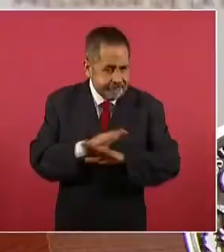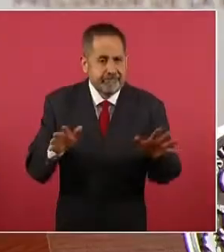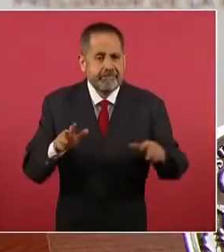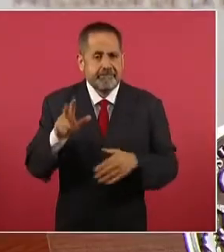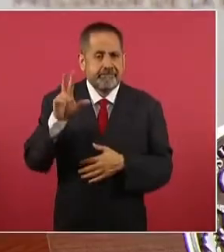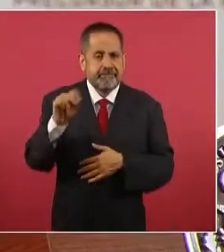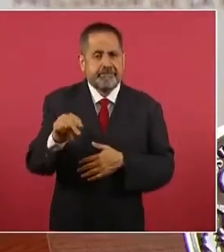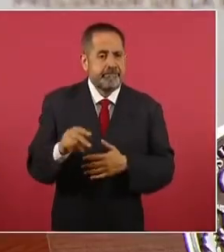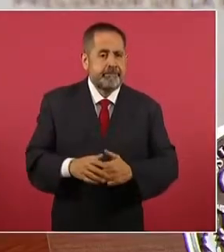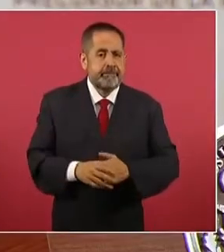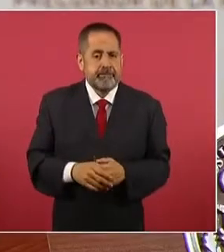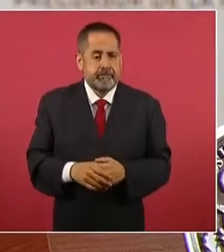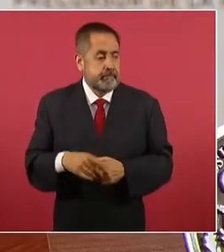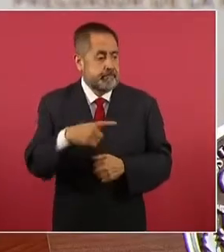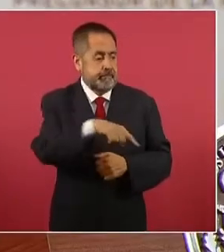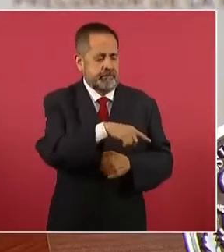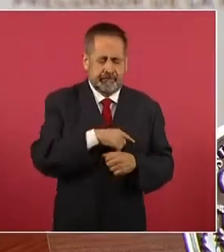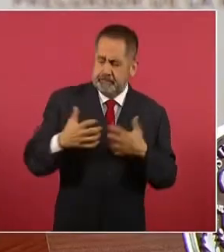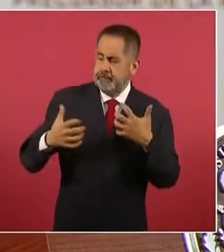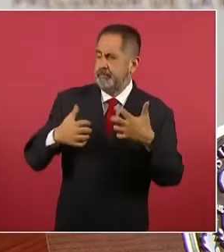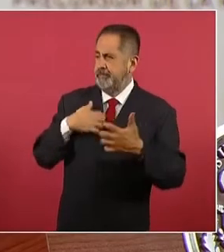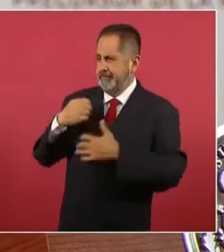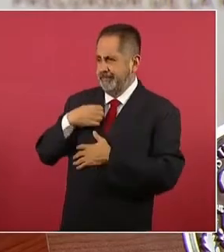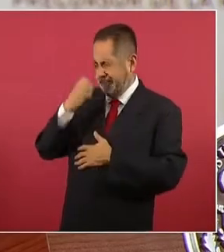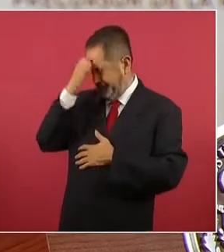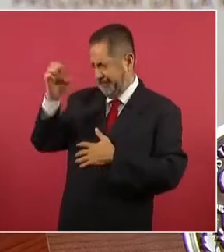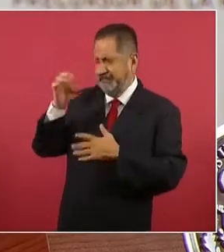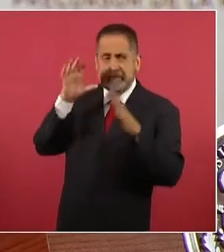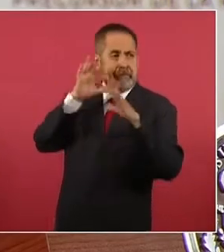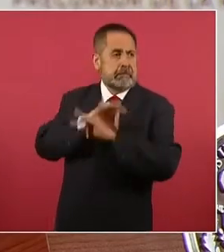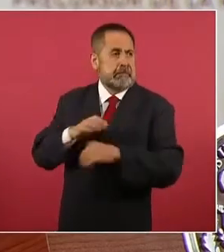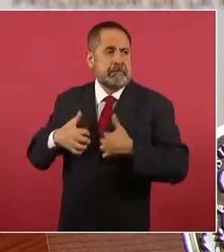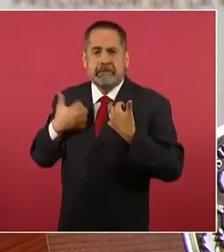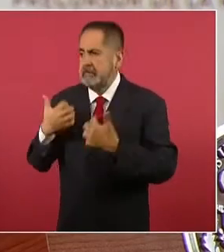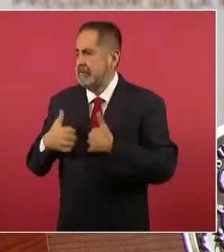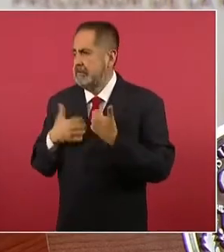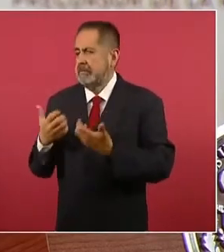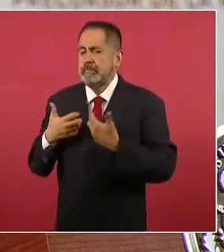tiene desconcertados, obnubilados.